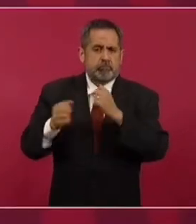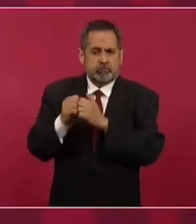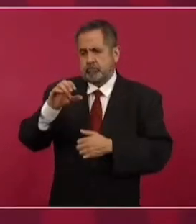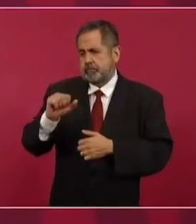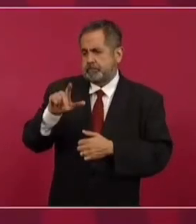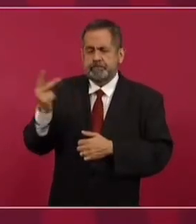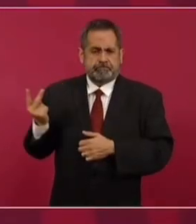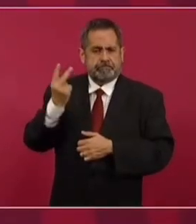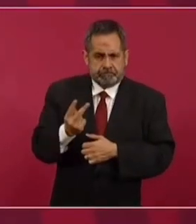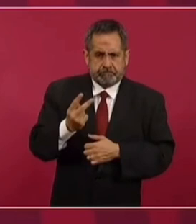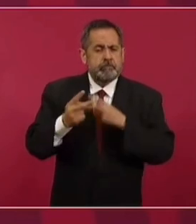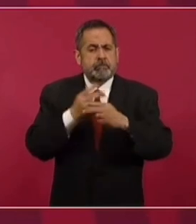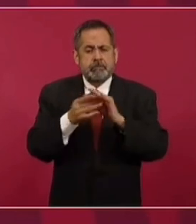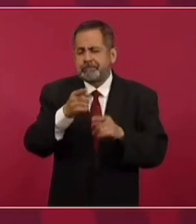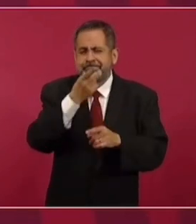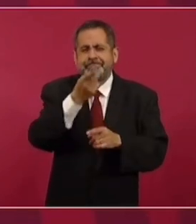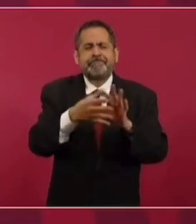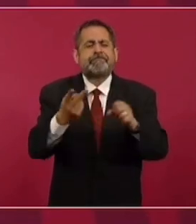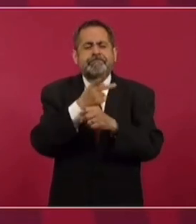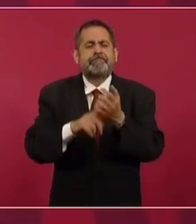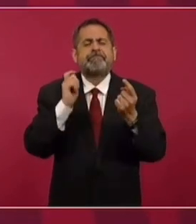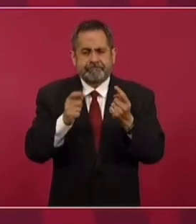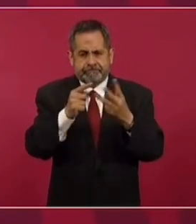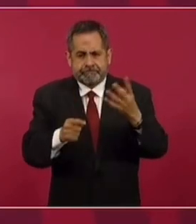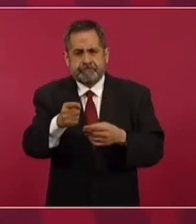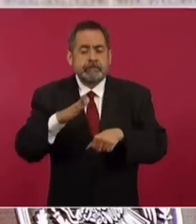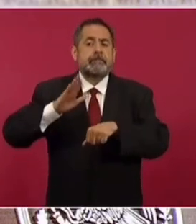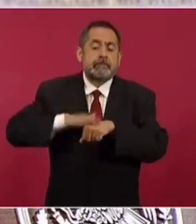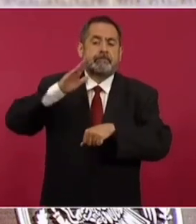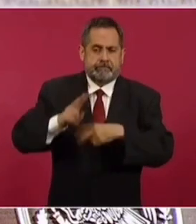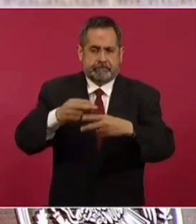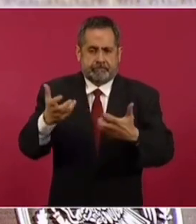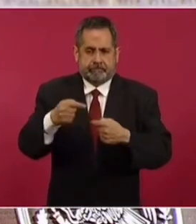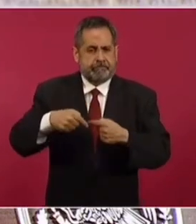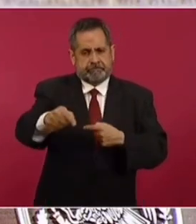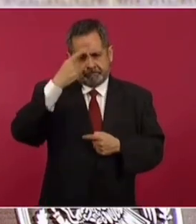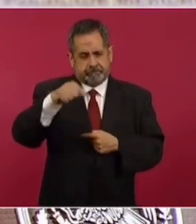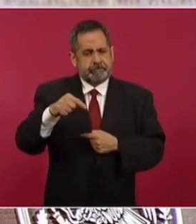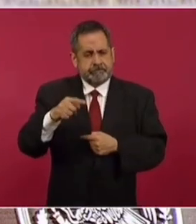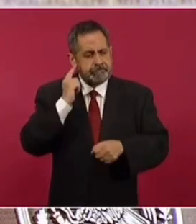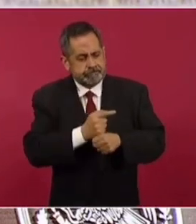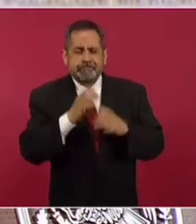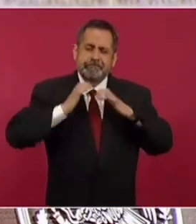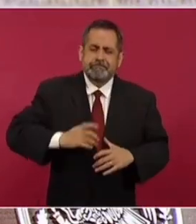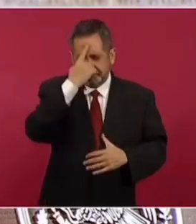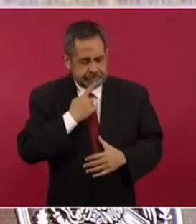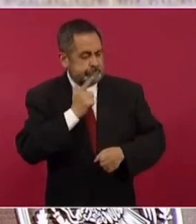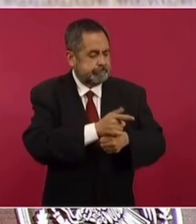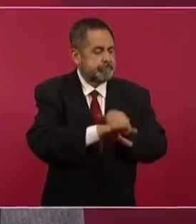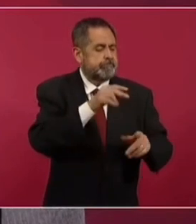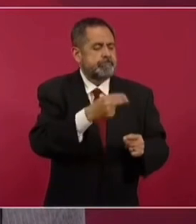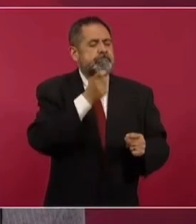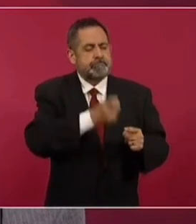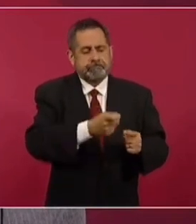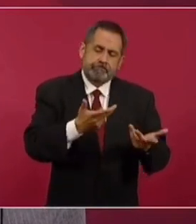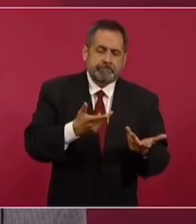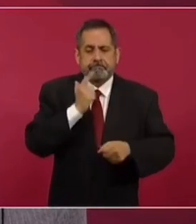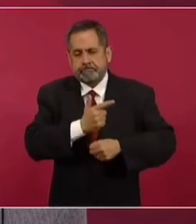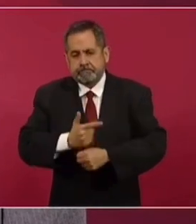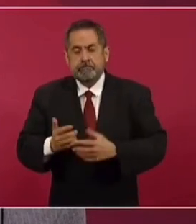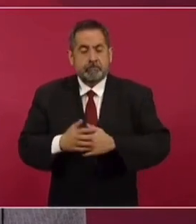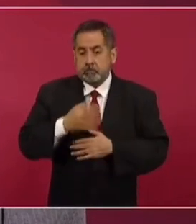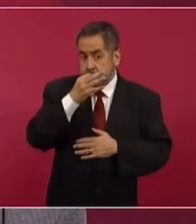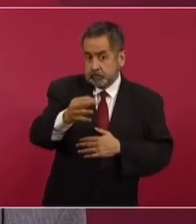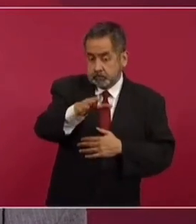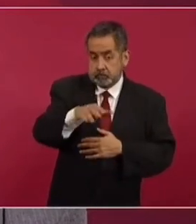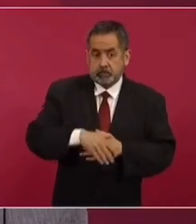Carla. Y que nos digan qué están haciendo y qué más se puede hacer para identificar cuerpos de desaparecidos. Te